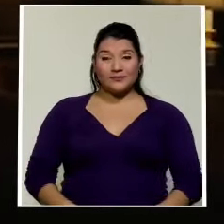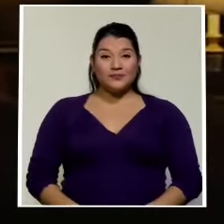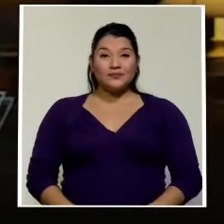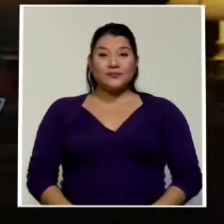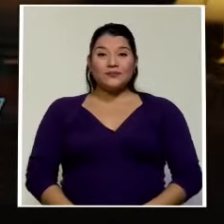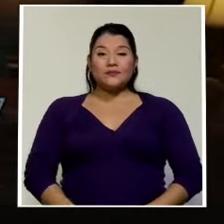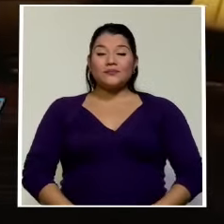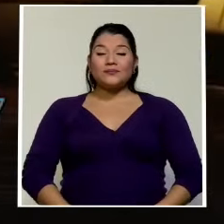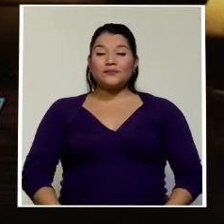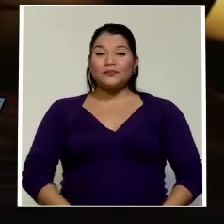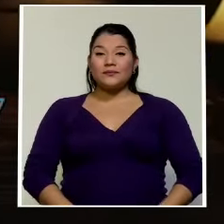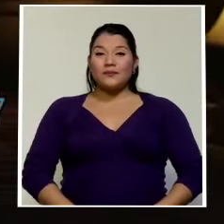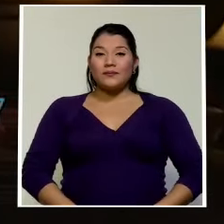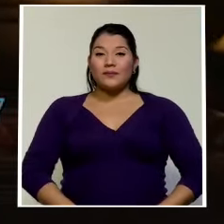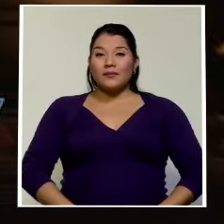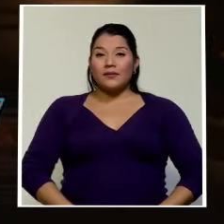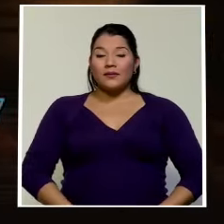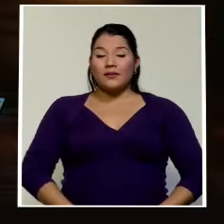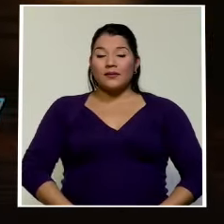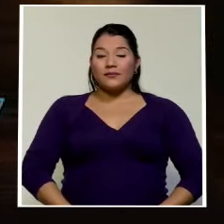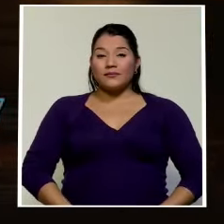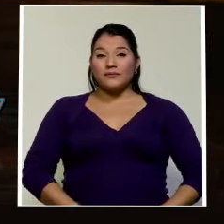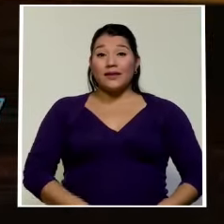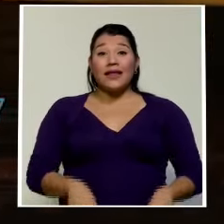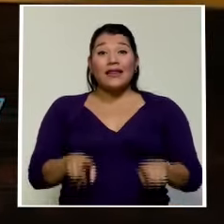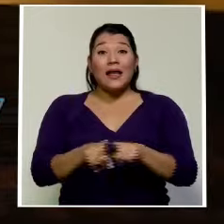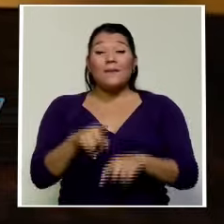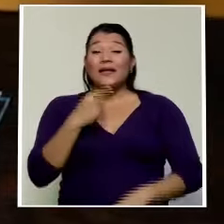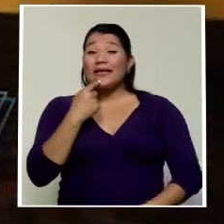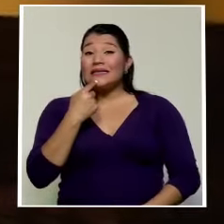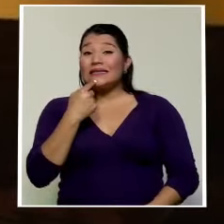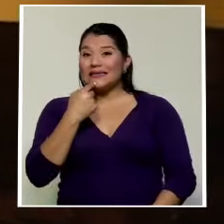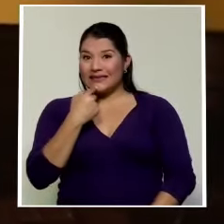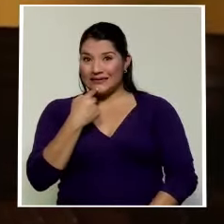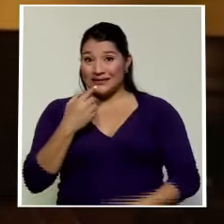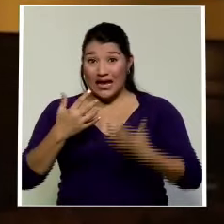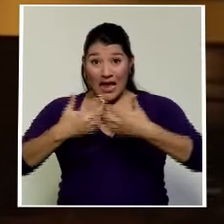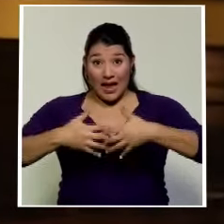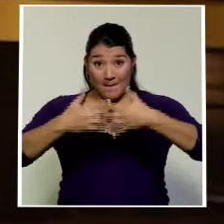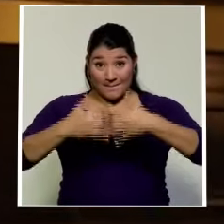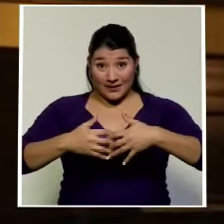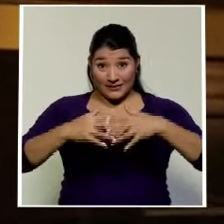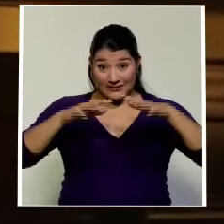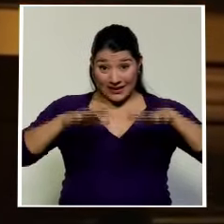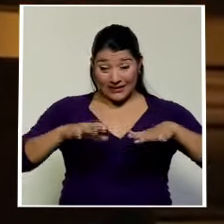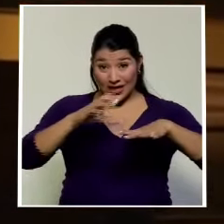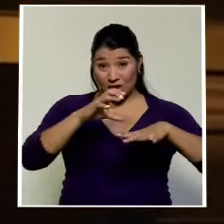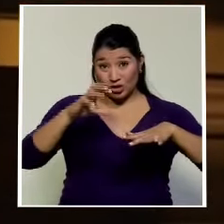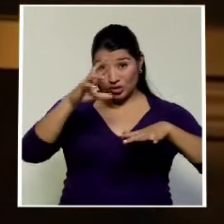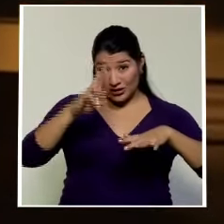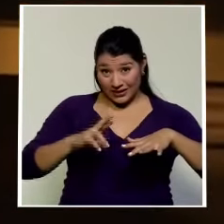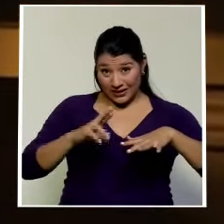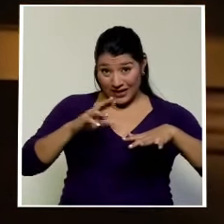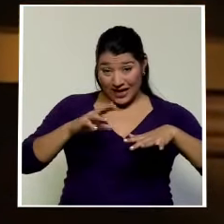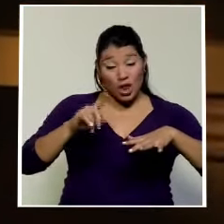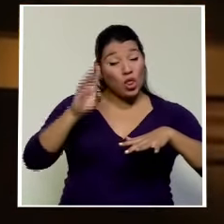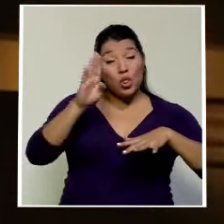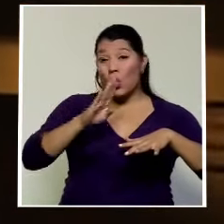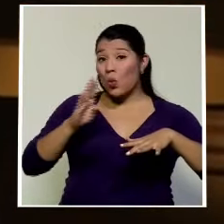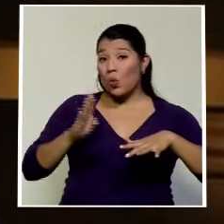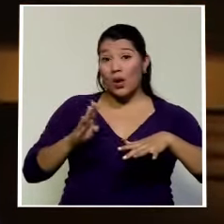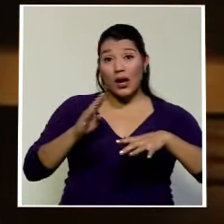Aseguró además que la sociedad costarricense nunca ha repartido dividendos a la sociedad panameña y